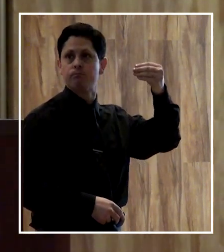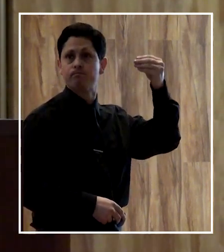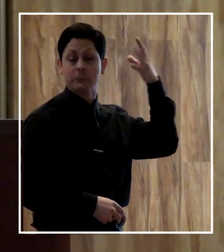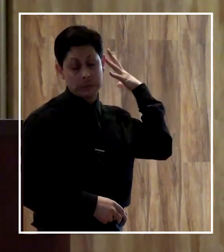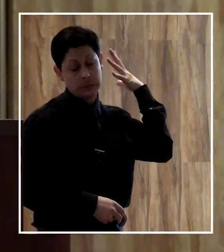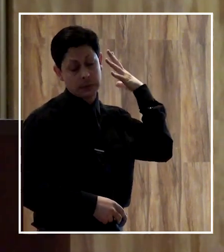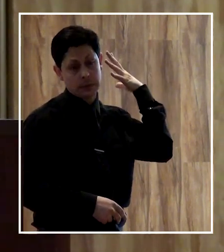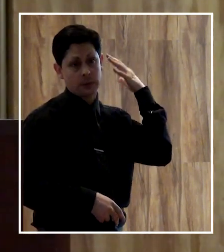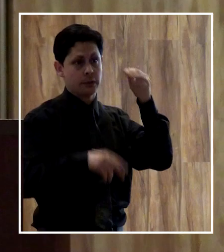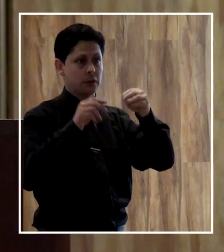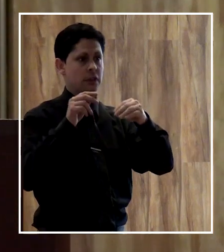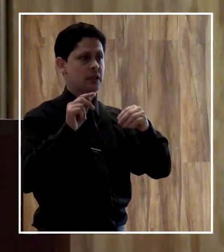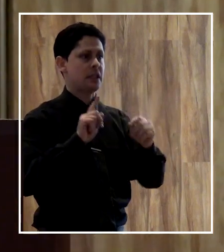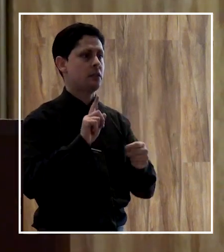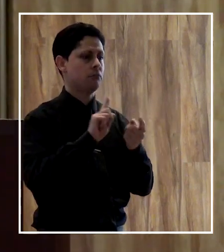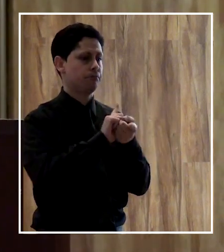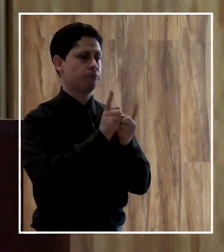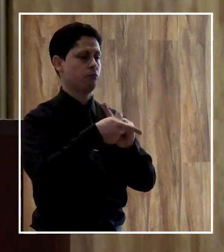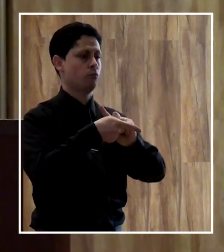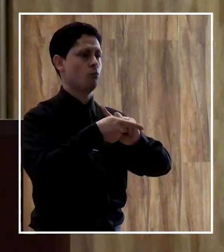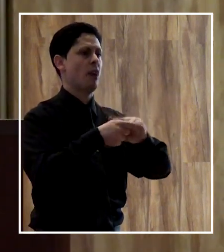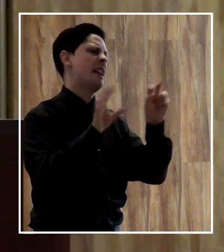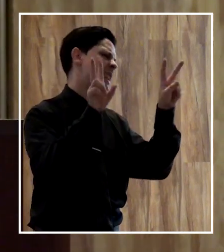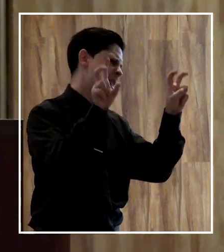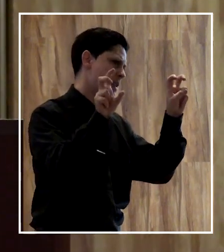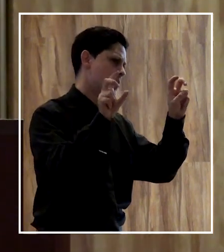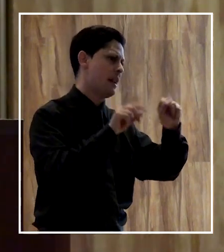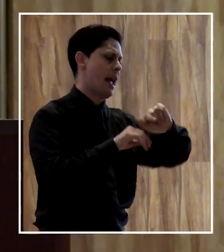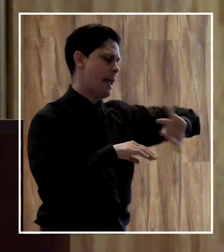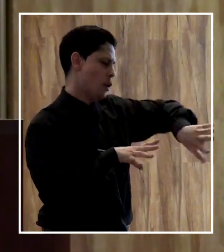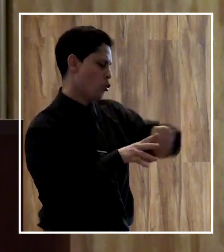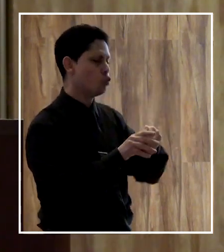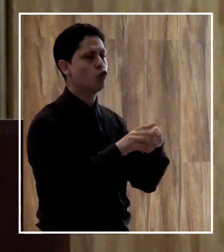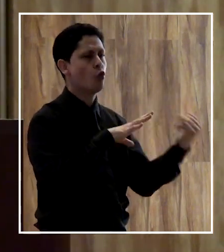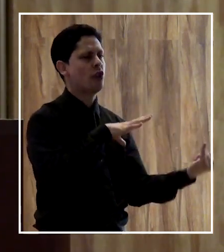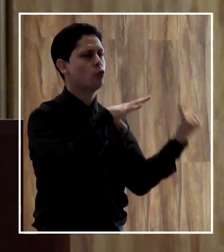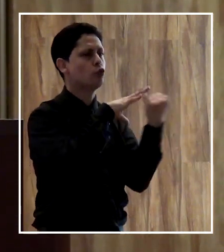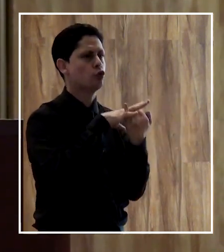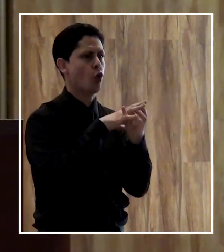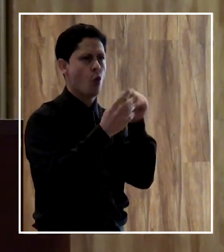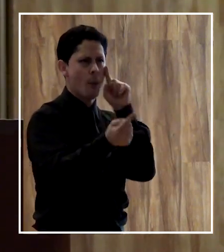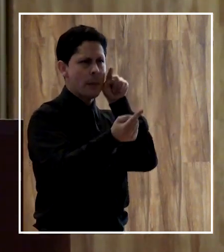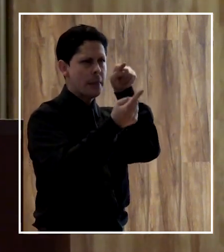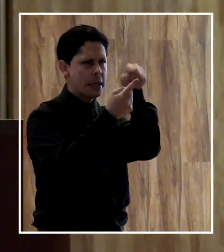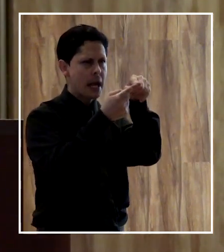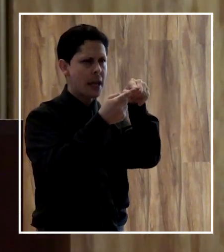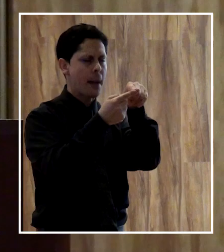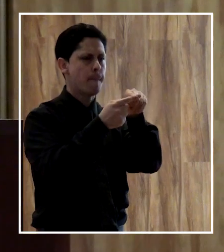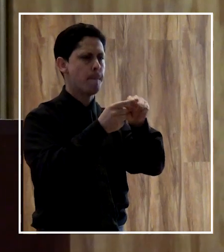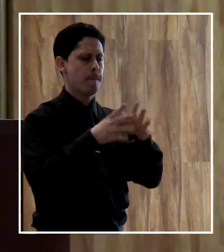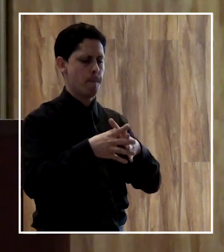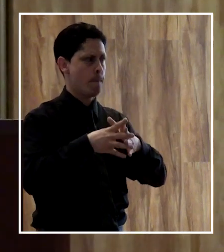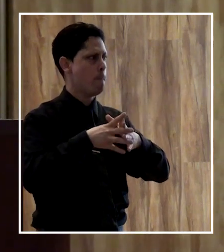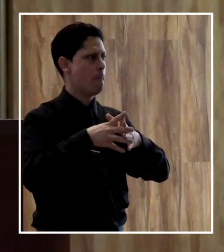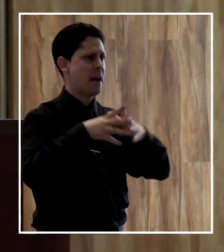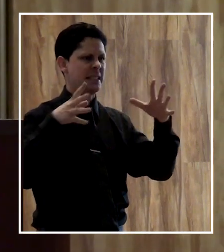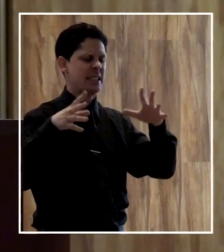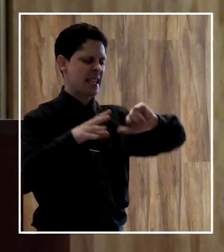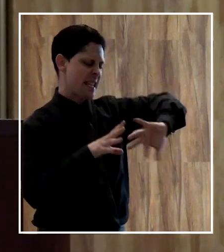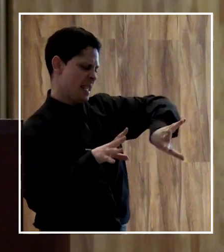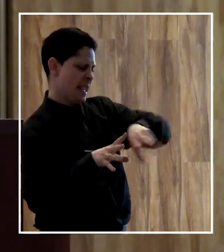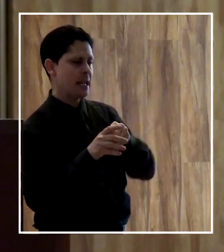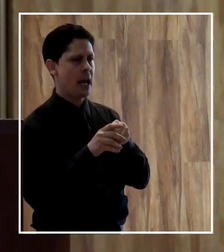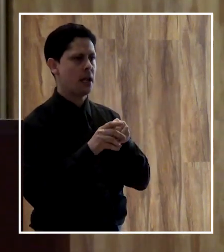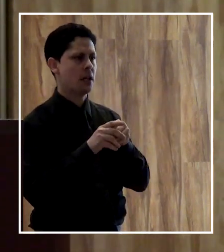y adoptar otras, por ejemplo, de la inclusión, de la mirada más integral, de